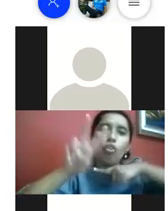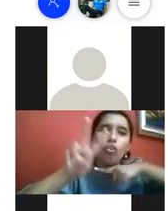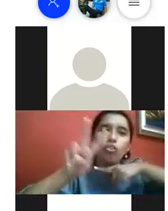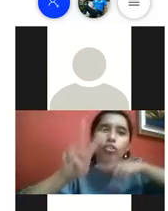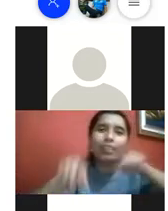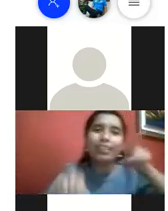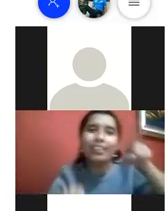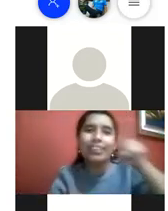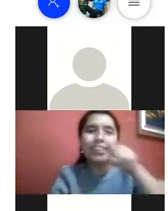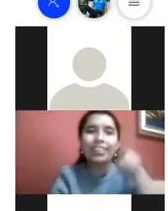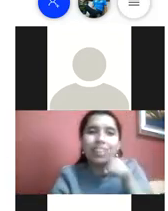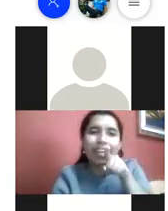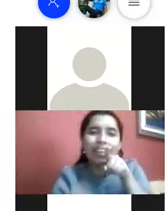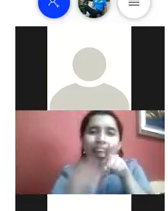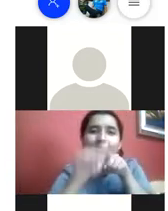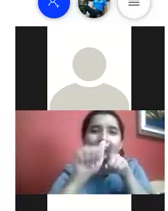entre 2.